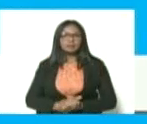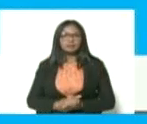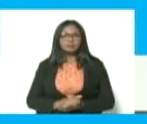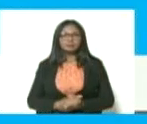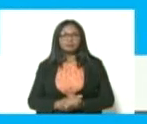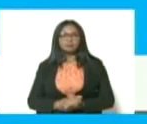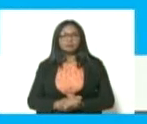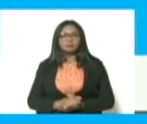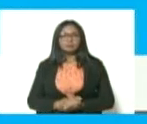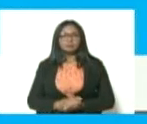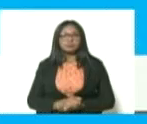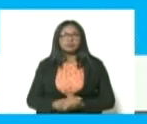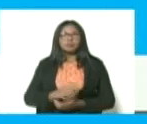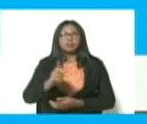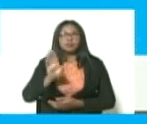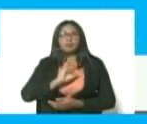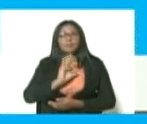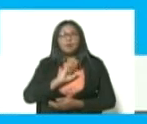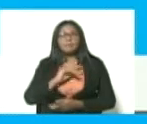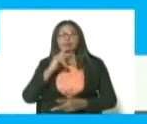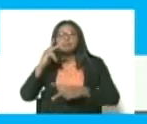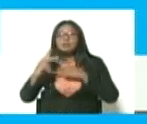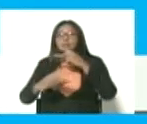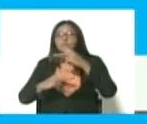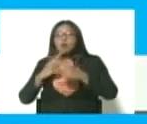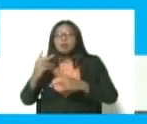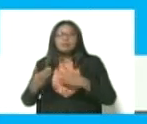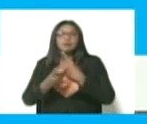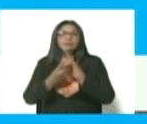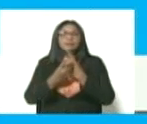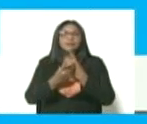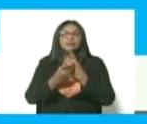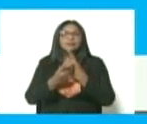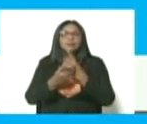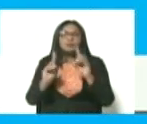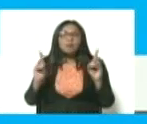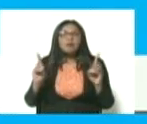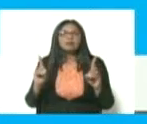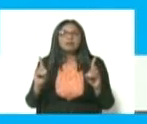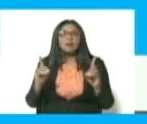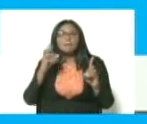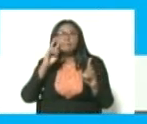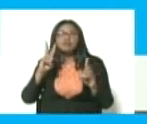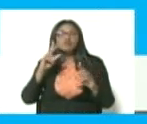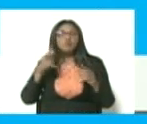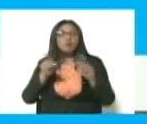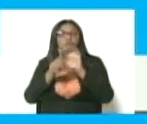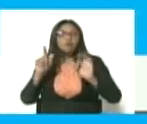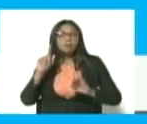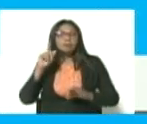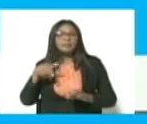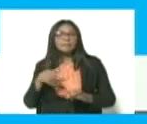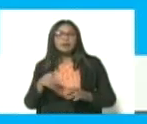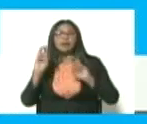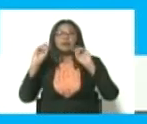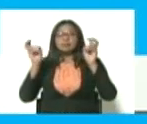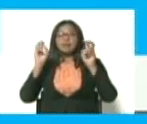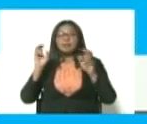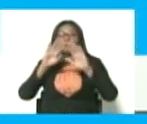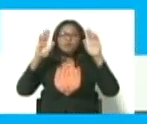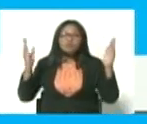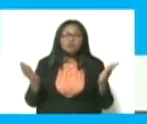Fue un tiempo de diplomacia y de política, manteniendo las enormes diferencias sobre temas mundiales, temas regionales